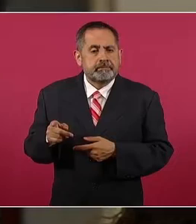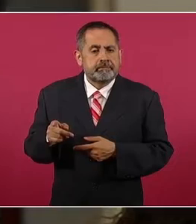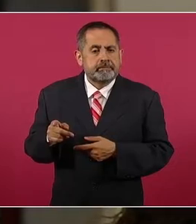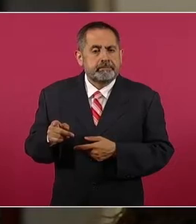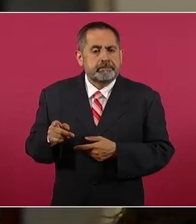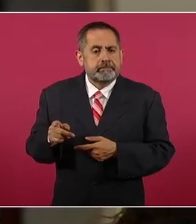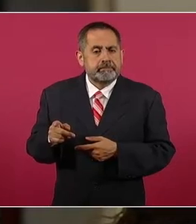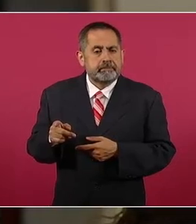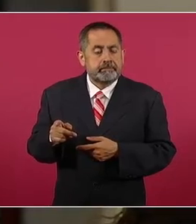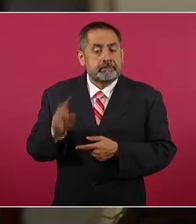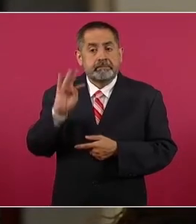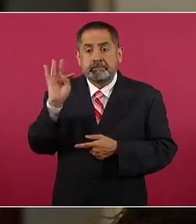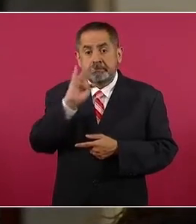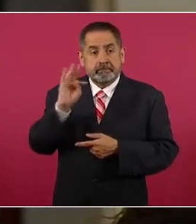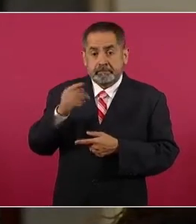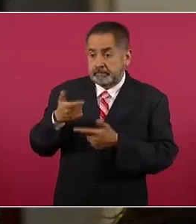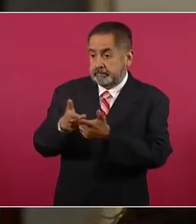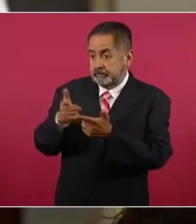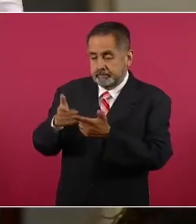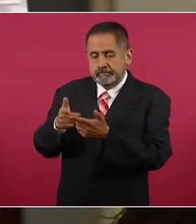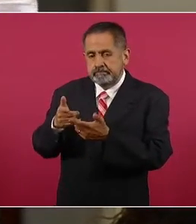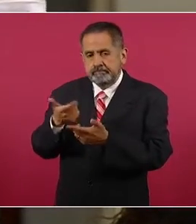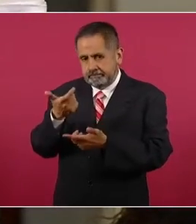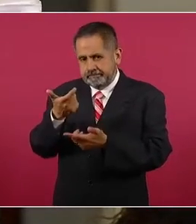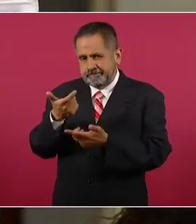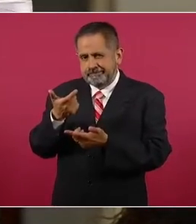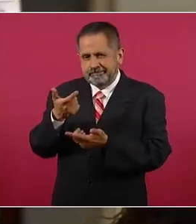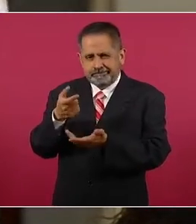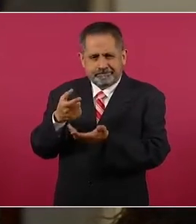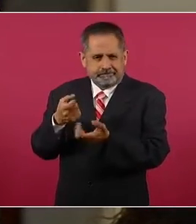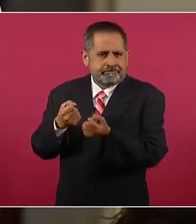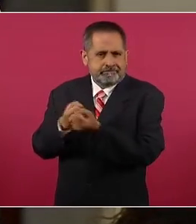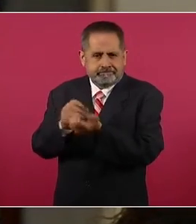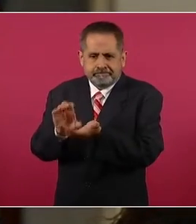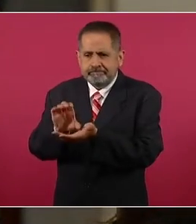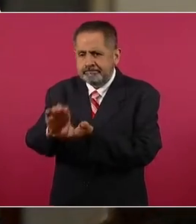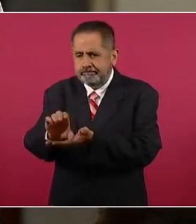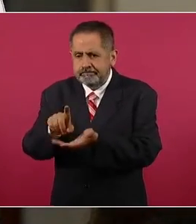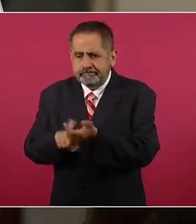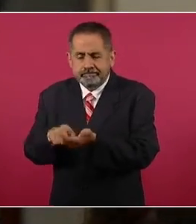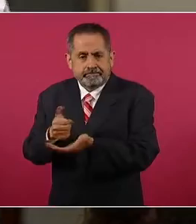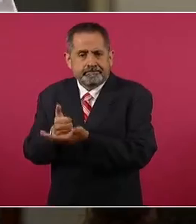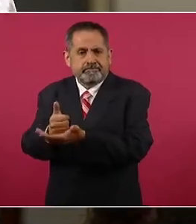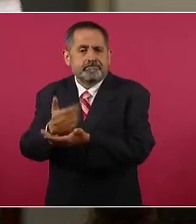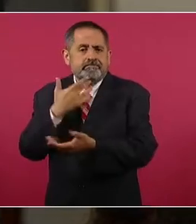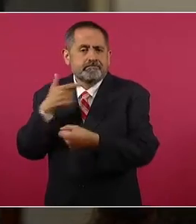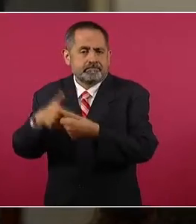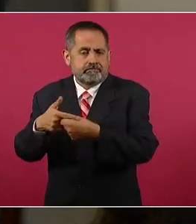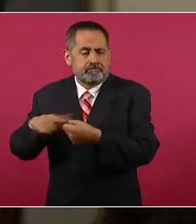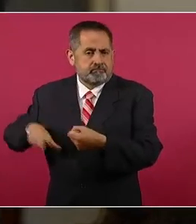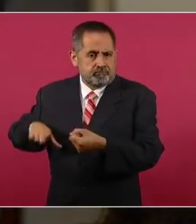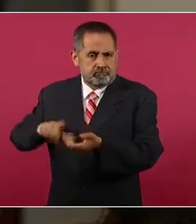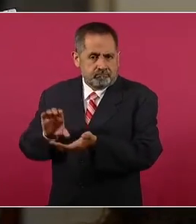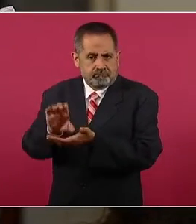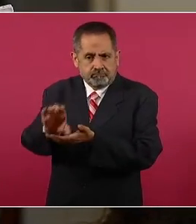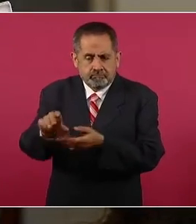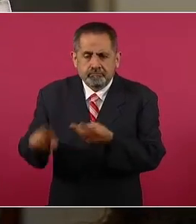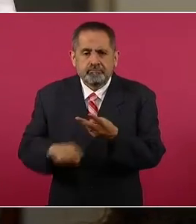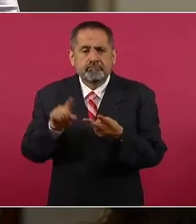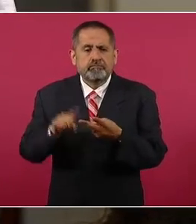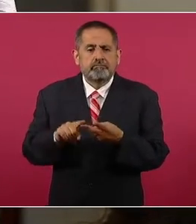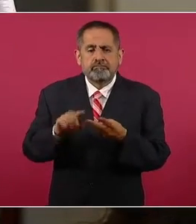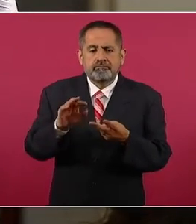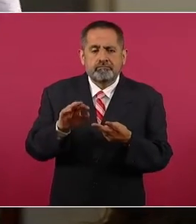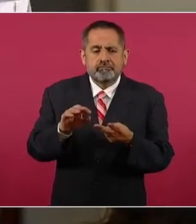si no estuviera este subsidio a las gasolinas, y no solo es el subsidio a las gasolinas, los fertilizantes también se